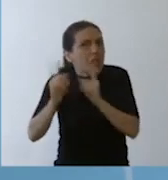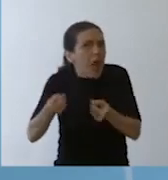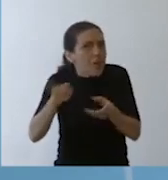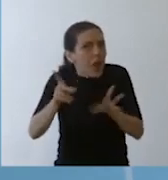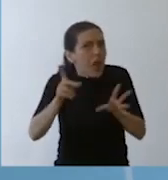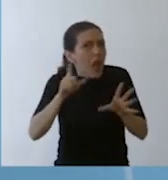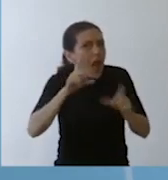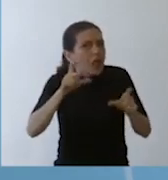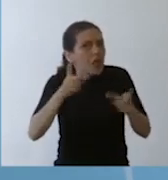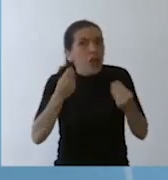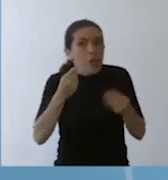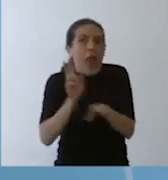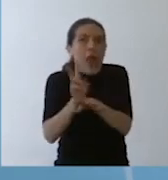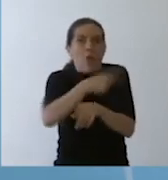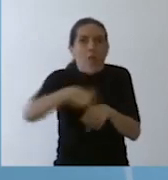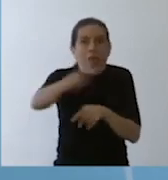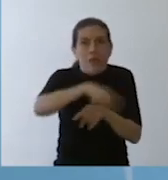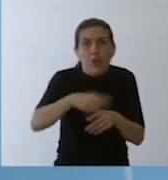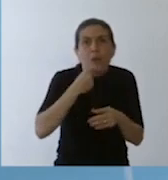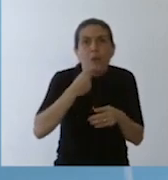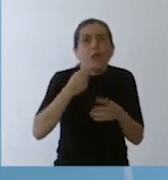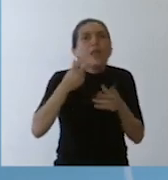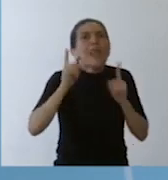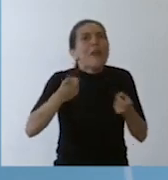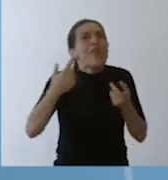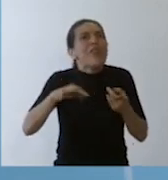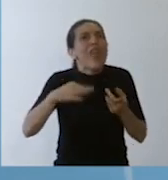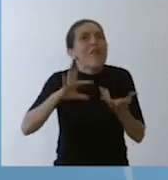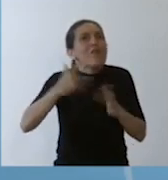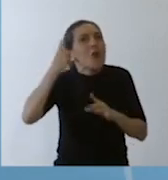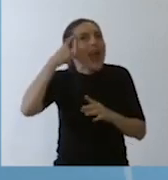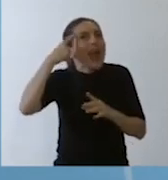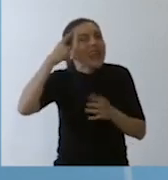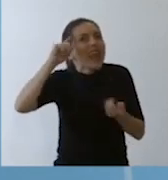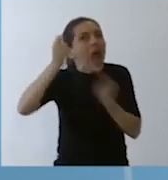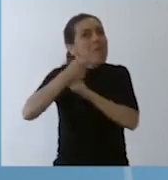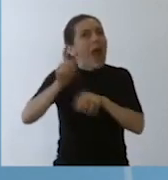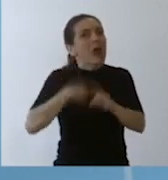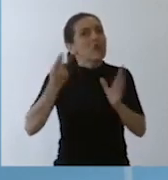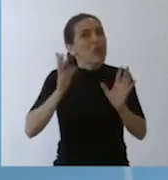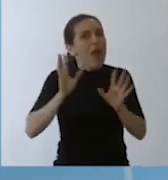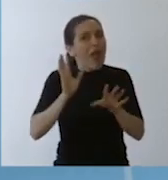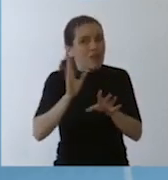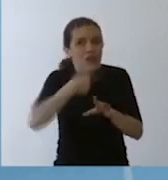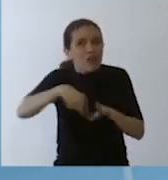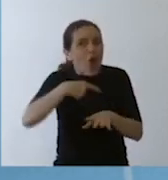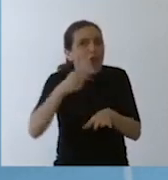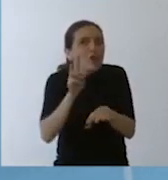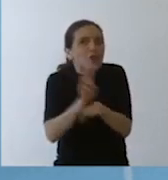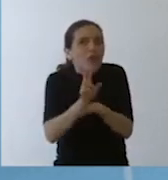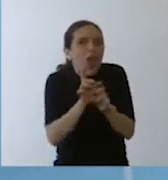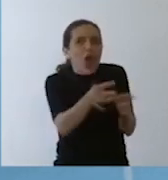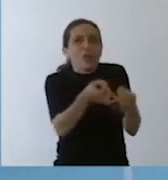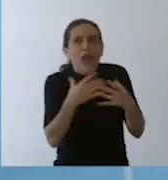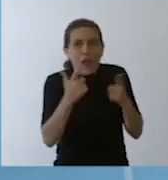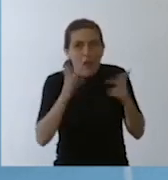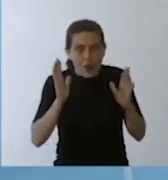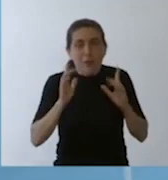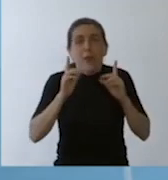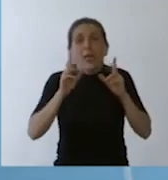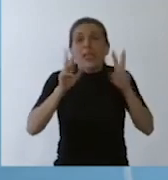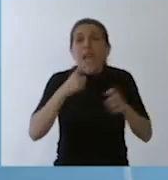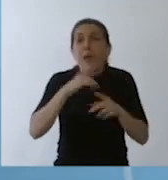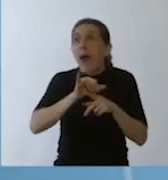esencial. Creo que esto es básicamente el cambio cultural lo que debe hacer que prevengamos la posibilidad de contagio. Respecto de los